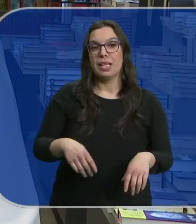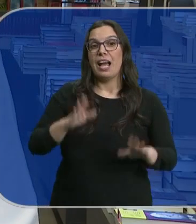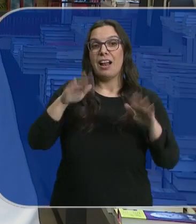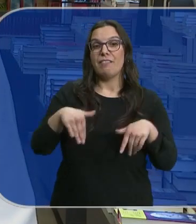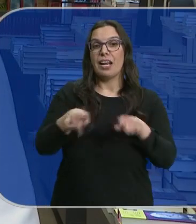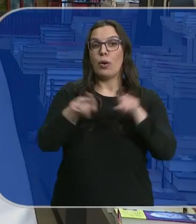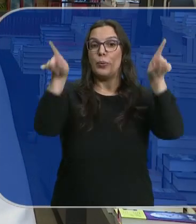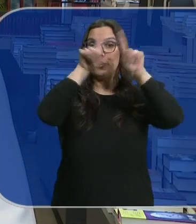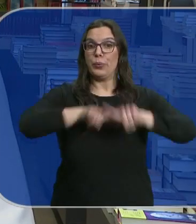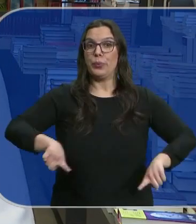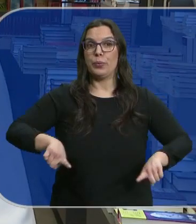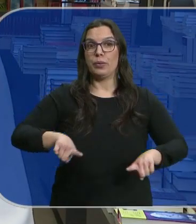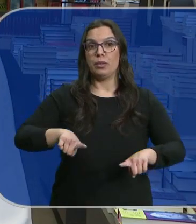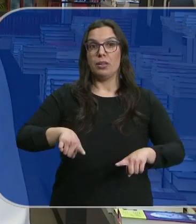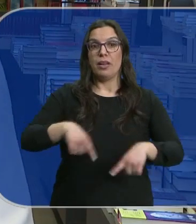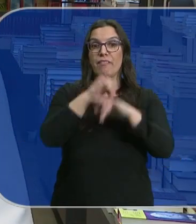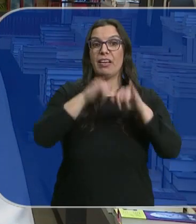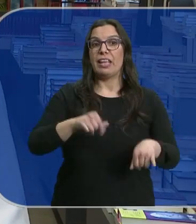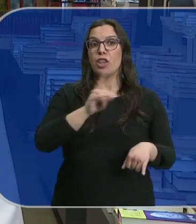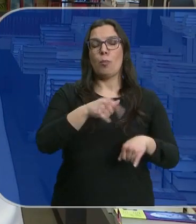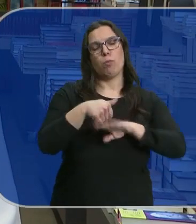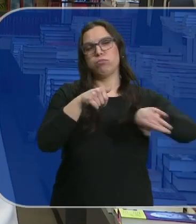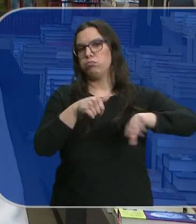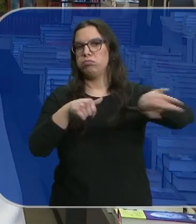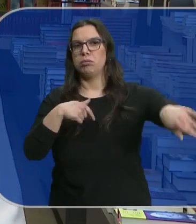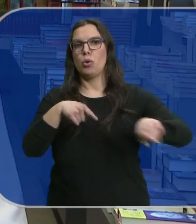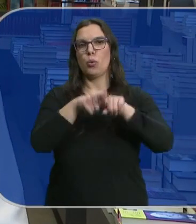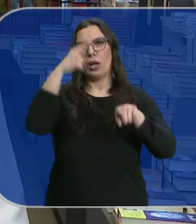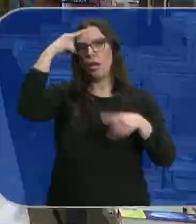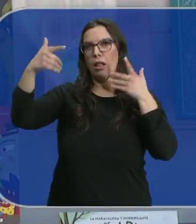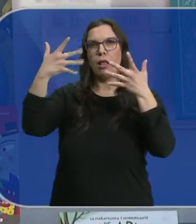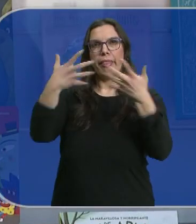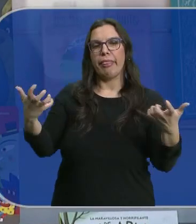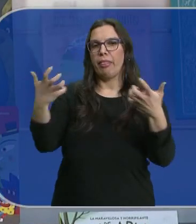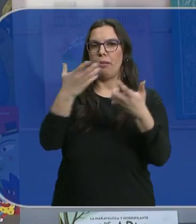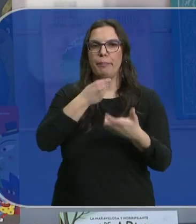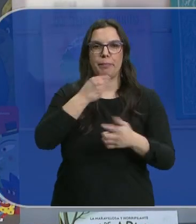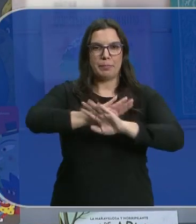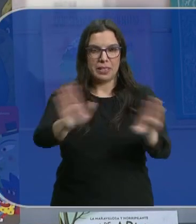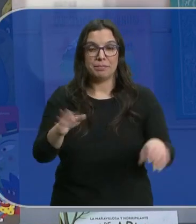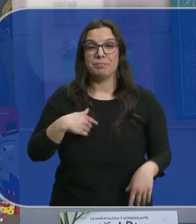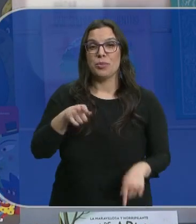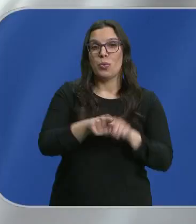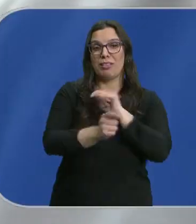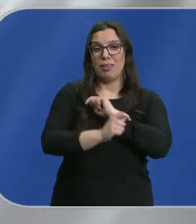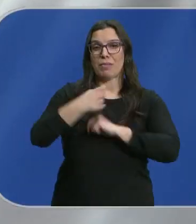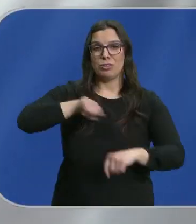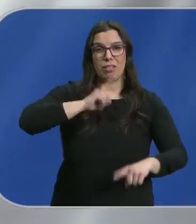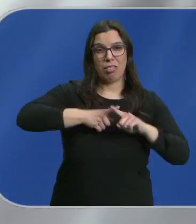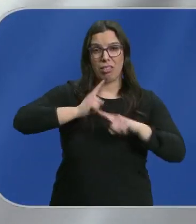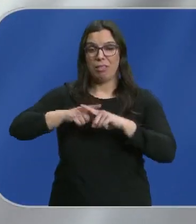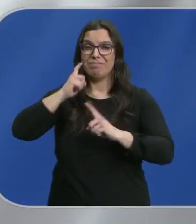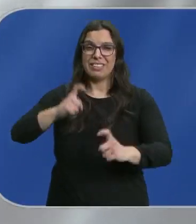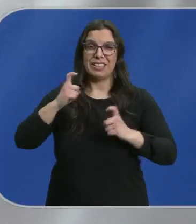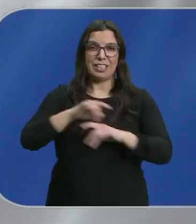tapando lo que no te está haciendo feliz, simplemente con frases bonitas o lecturas bonitas. Una trampa en la que seguiremos cayendo en